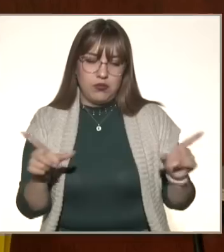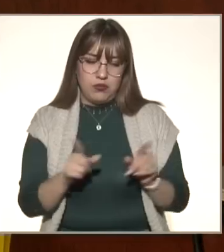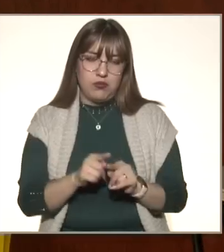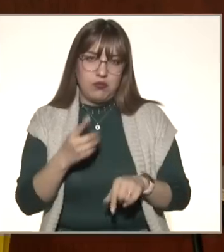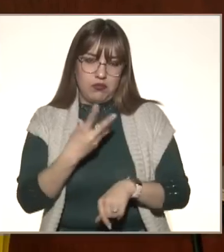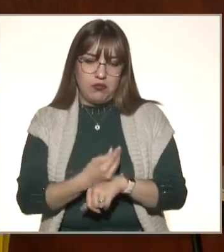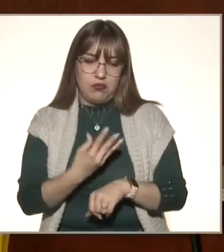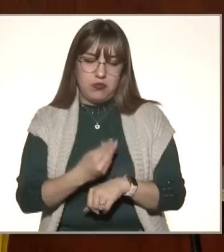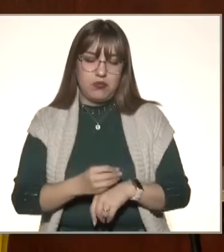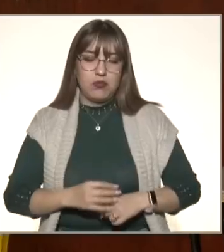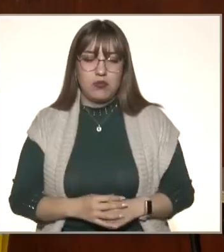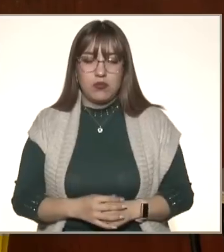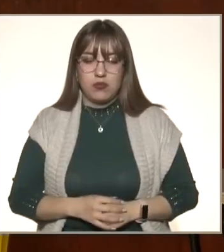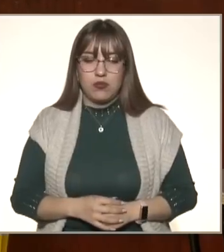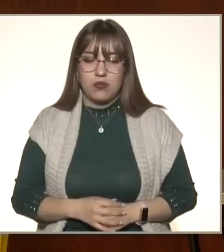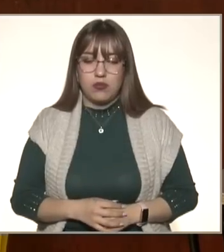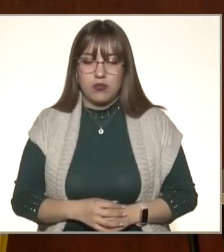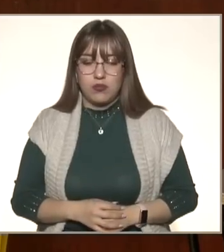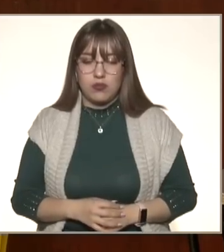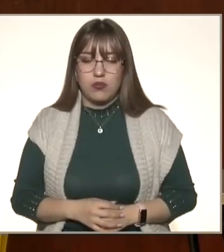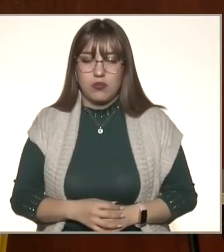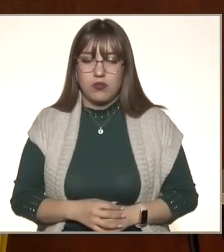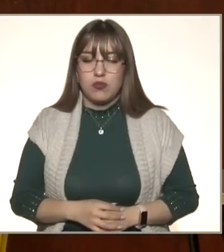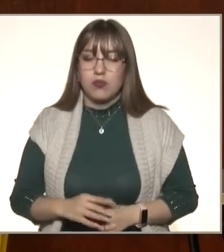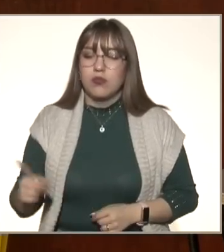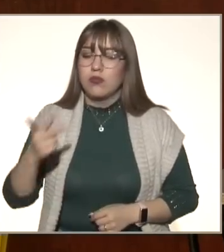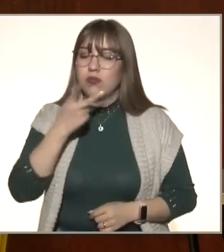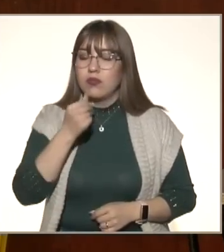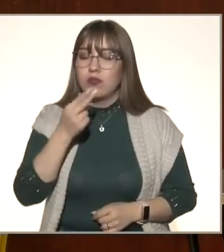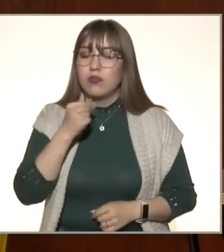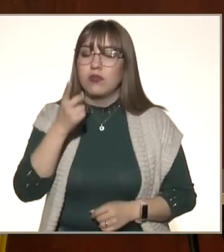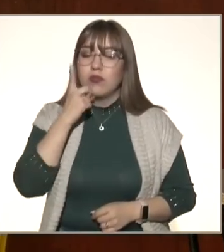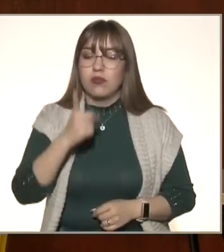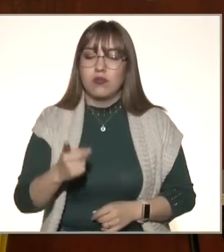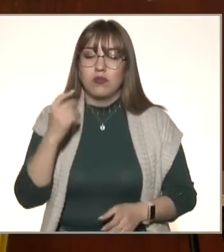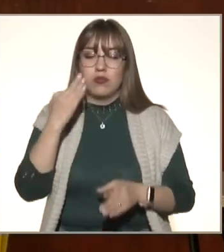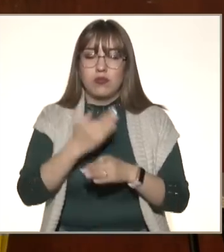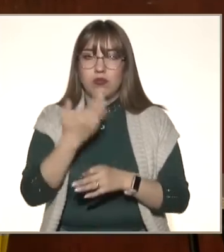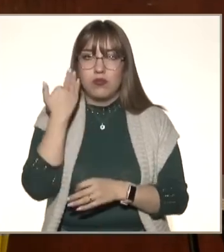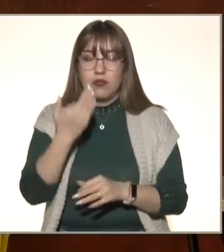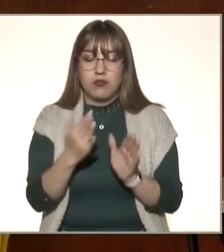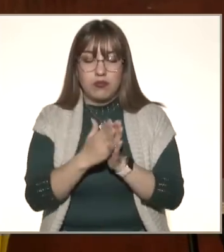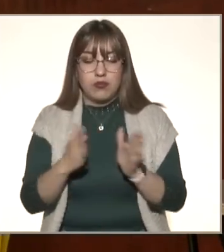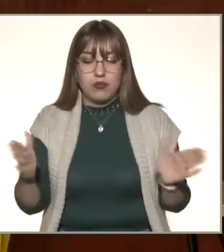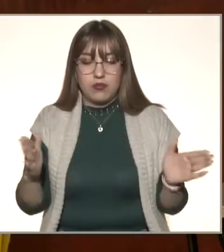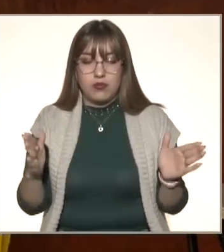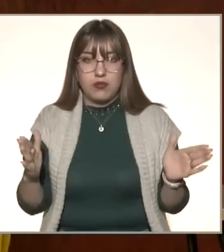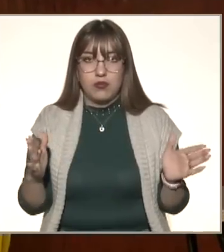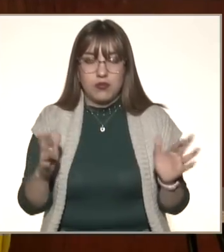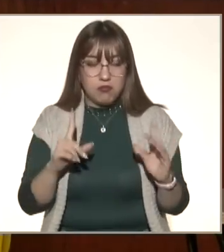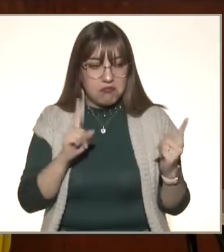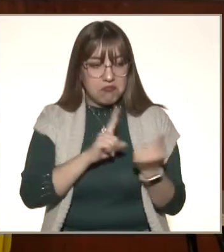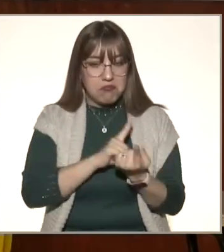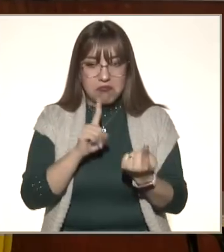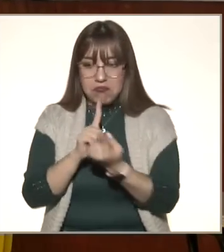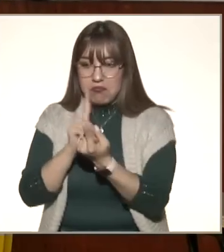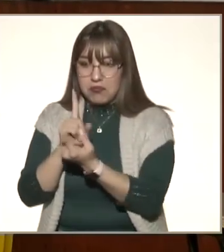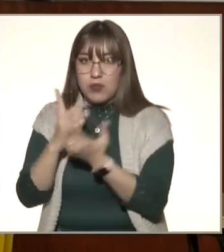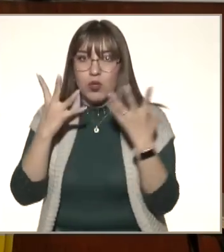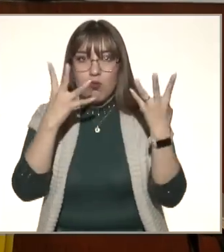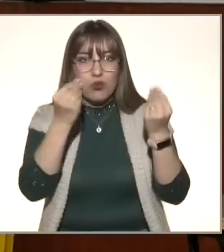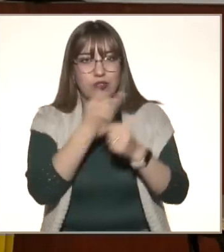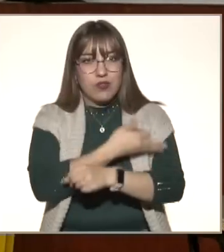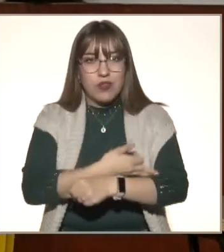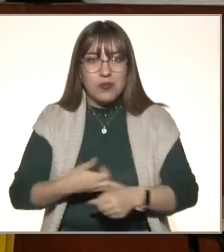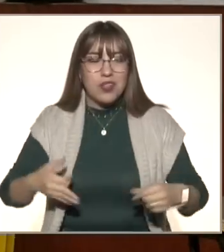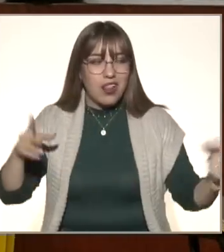solución. Así es. Humberto también nos mencionaba que esta es una época de encuentro, una época donde se juntan diversas generaciones,